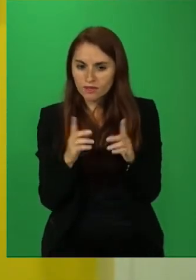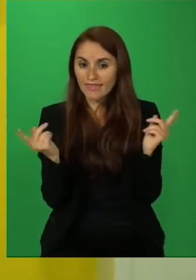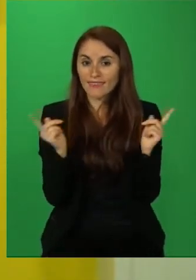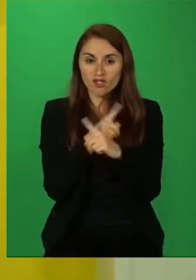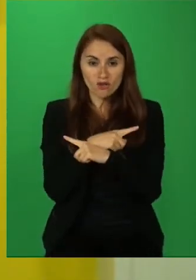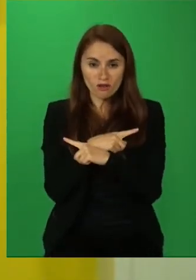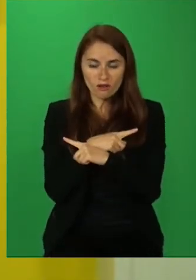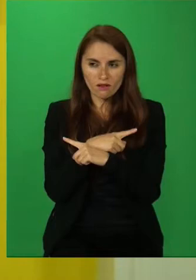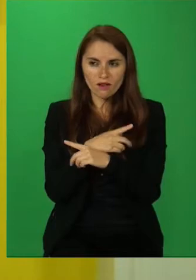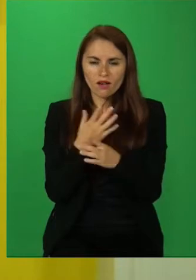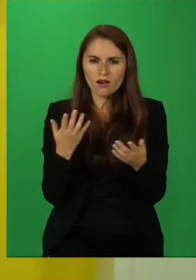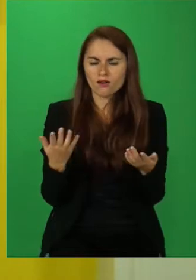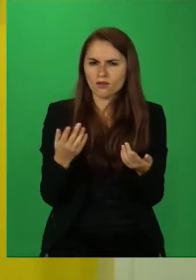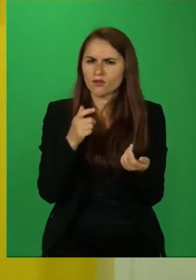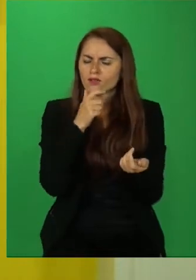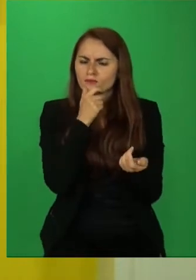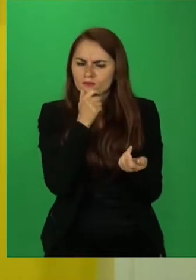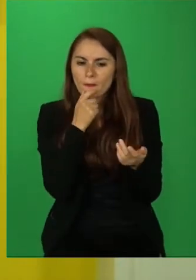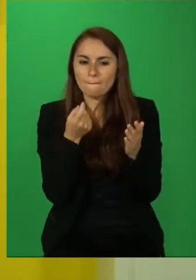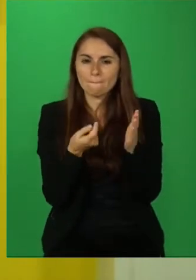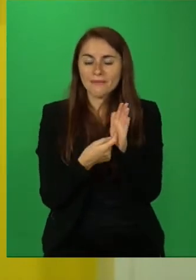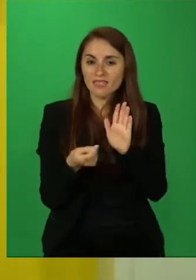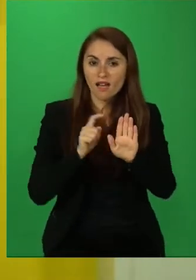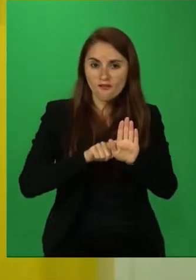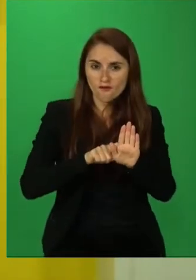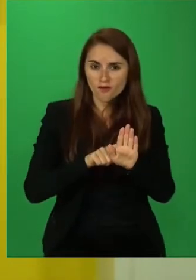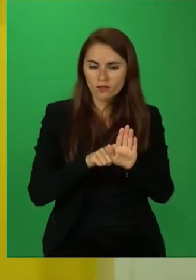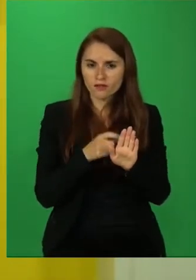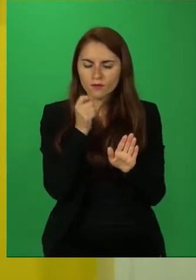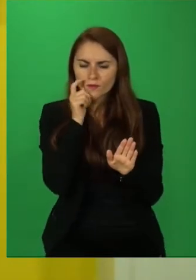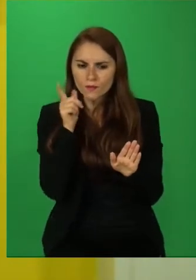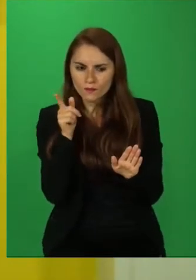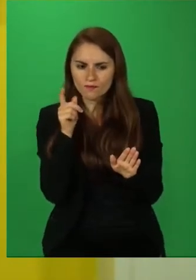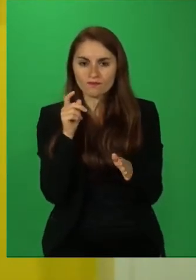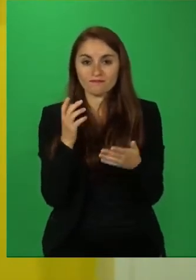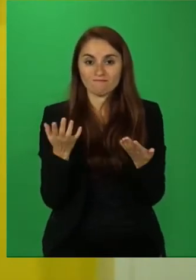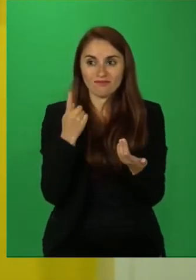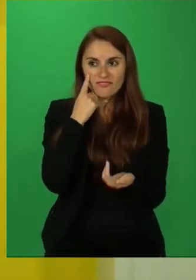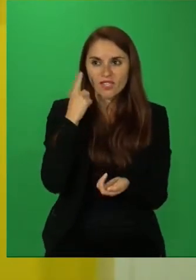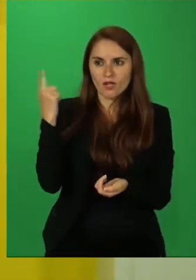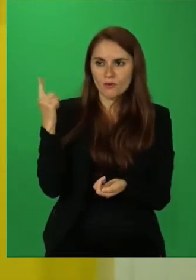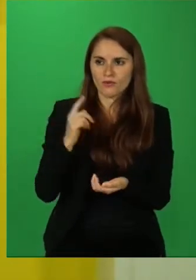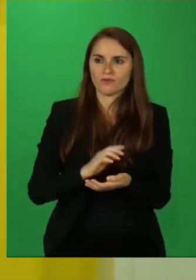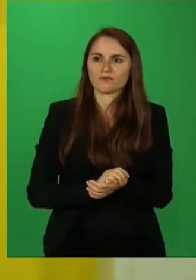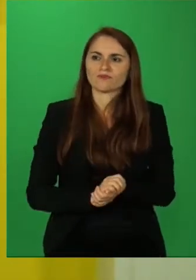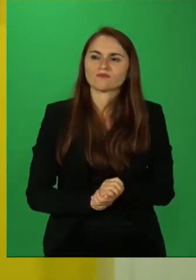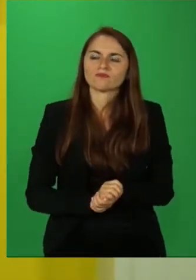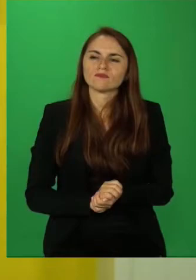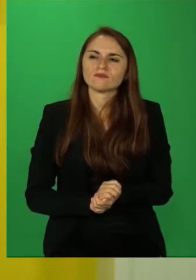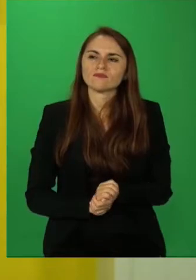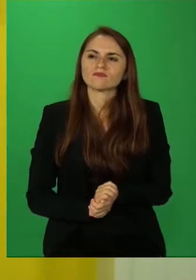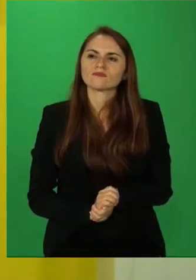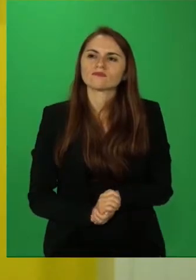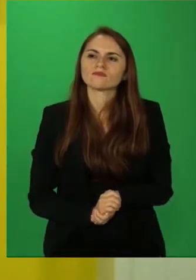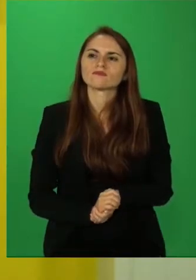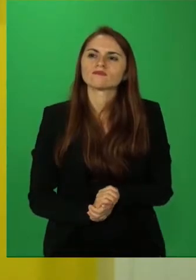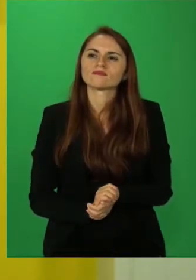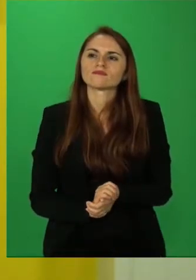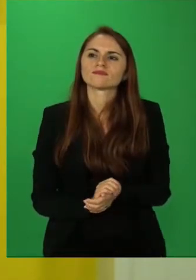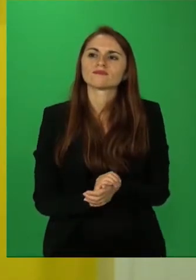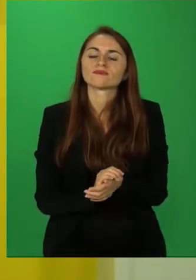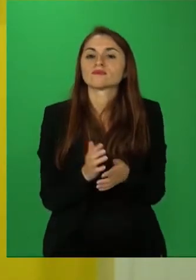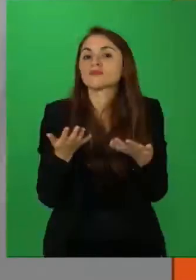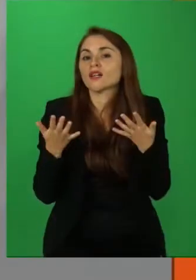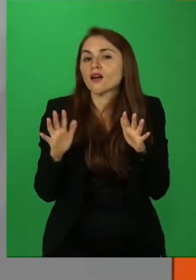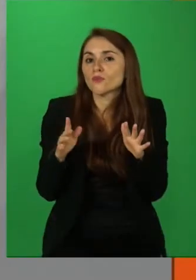ironías? ¿Alegorías? ¿Quizás metáfora? ¿Vamos a revisar? Fíjate acá. A lo mejor